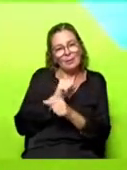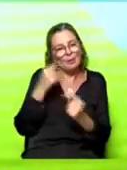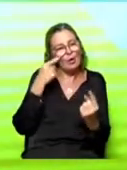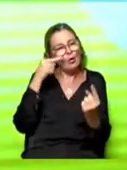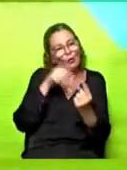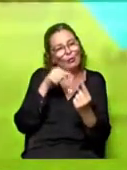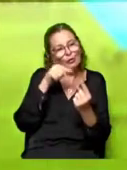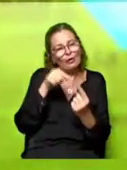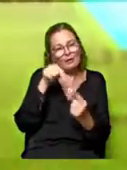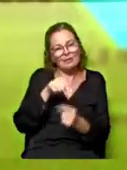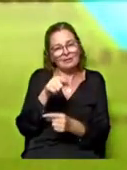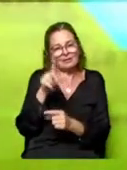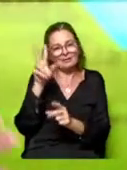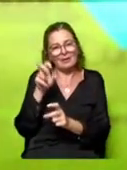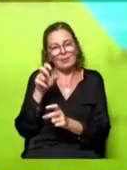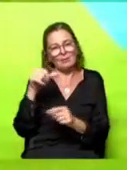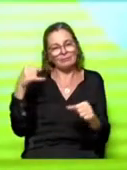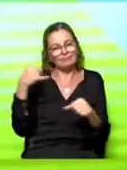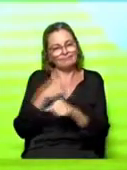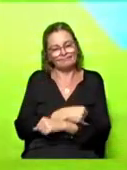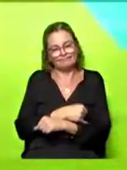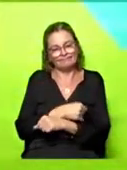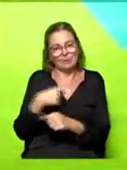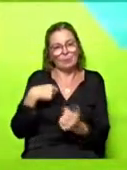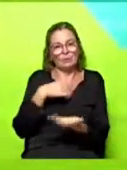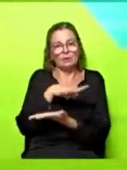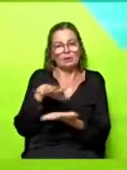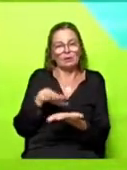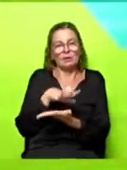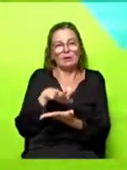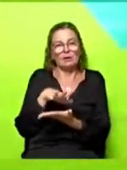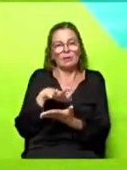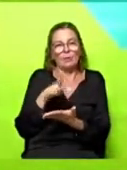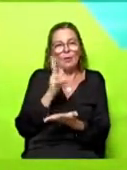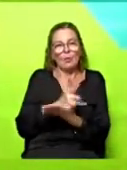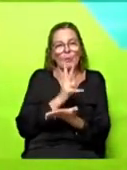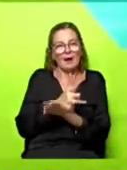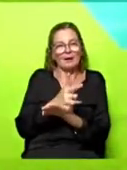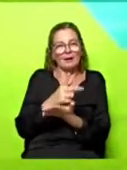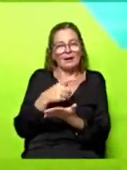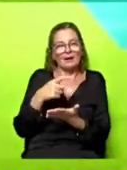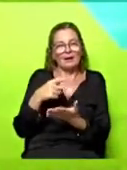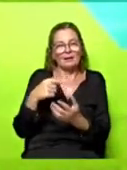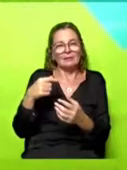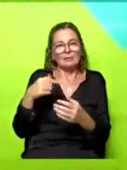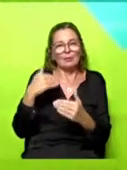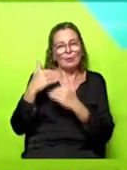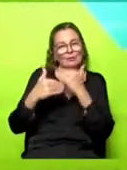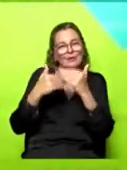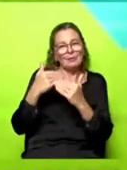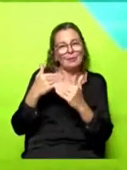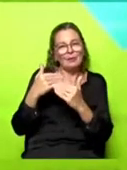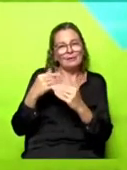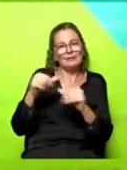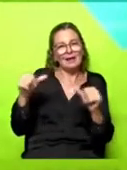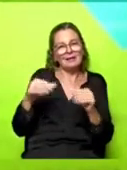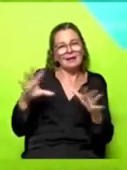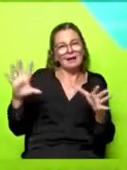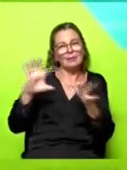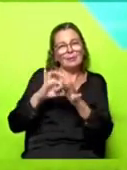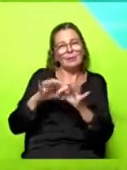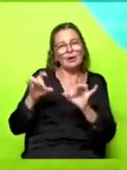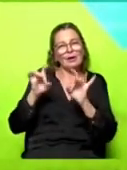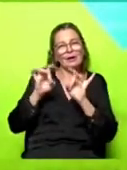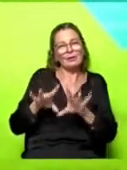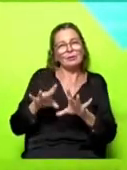eso. Hemos fracasado como sociedad, hemos fracasado humanamente como sociedad cuando tenemos que estar tratando de construir lazos, que es lo natural, lo que